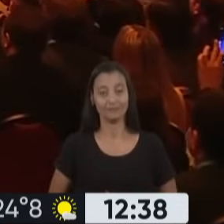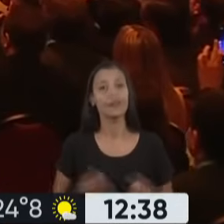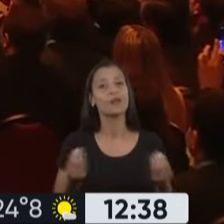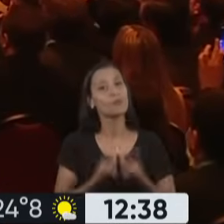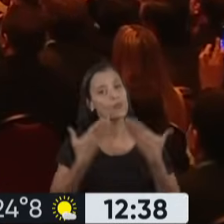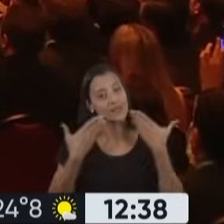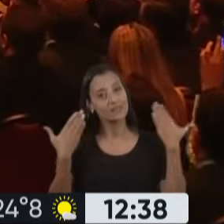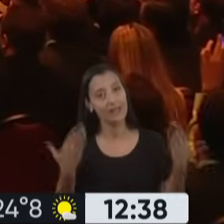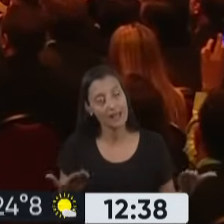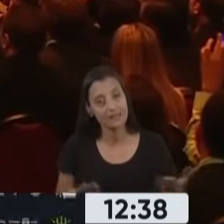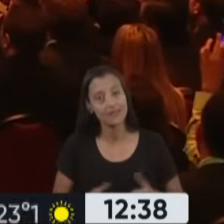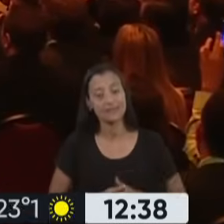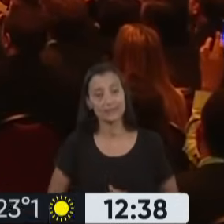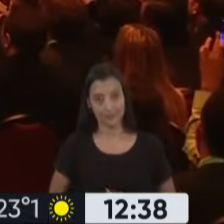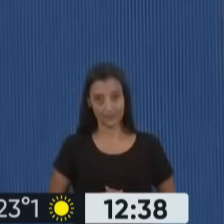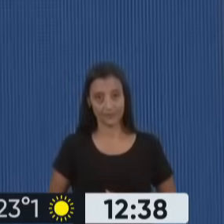Muchísimas gracias